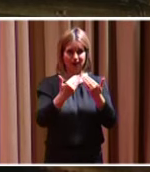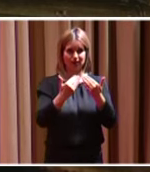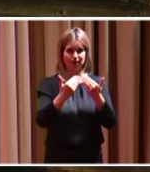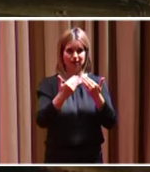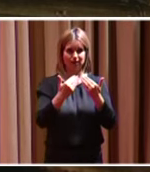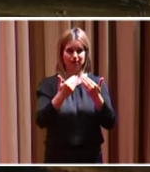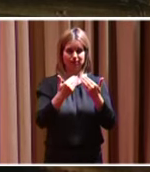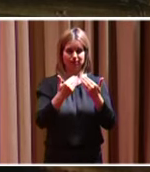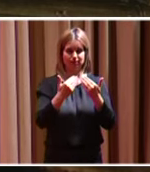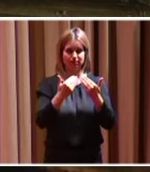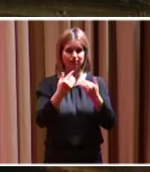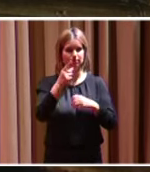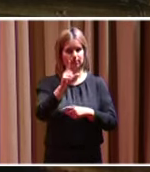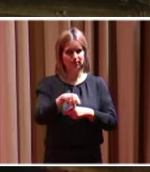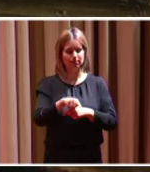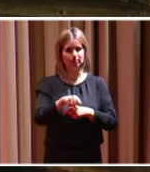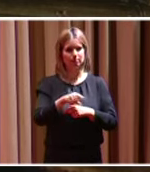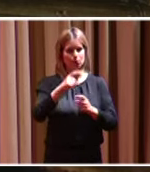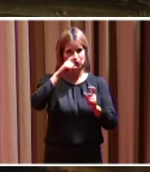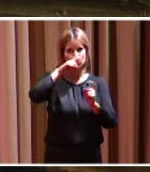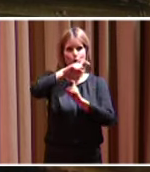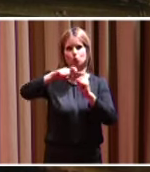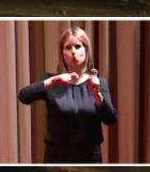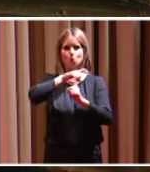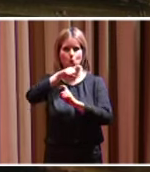la concesión que nos hacen todos